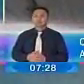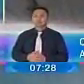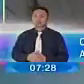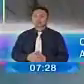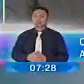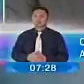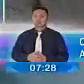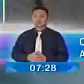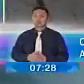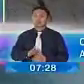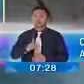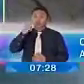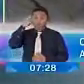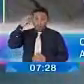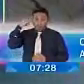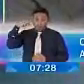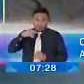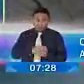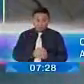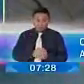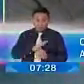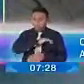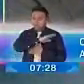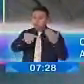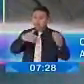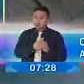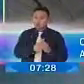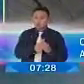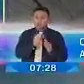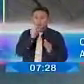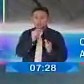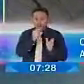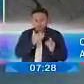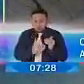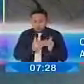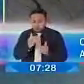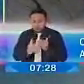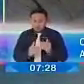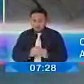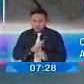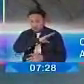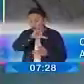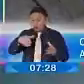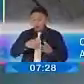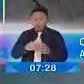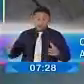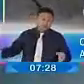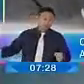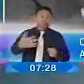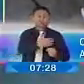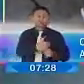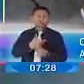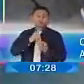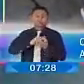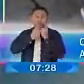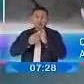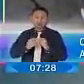Roberto. Dejar un legado, nos quedan 7 meses, decir que en 7 meses el Ecuador va a